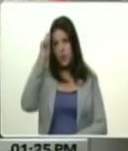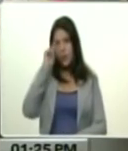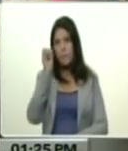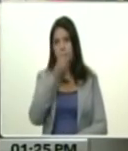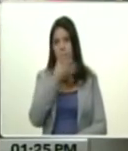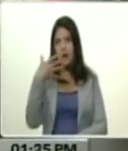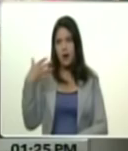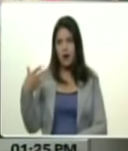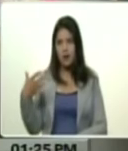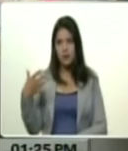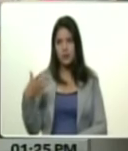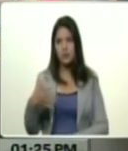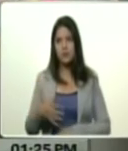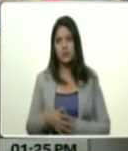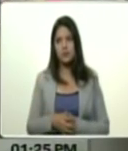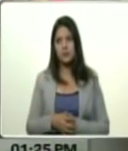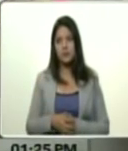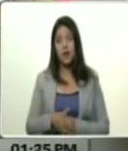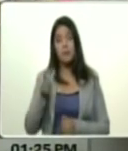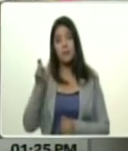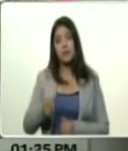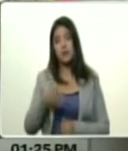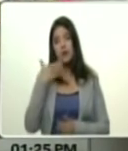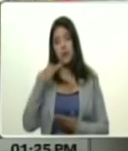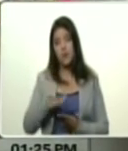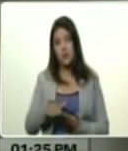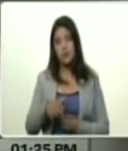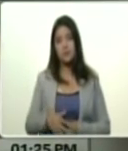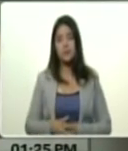blanco, quien es la víctima. La averiguación.